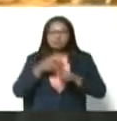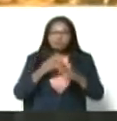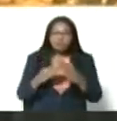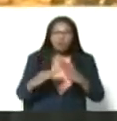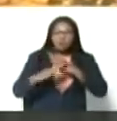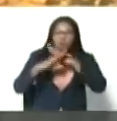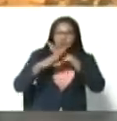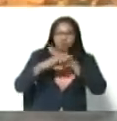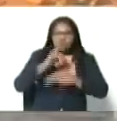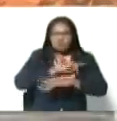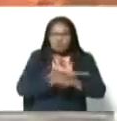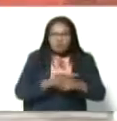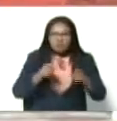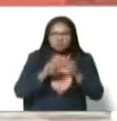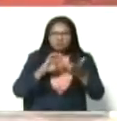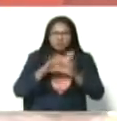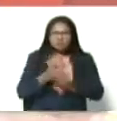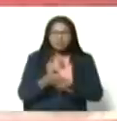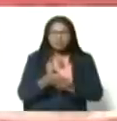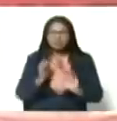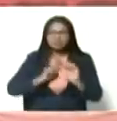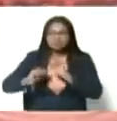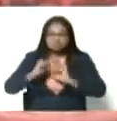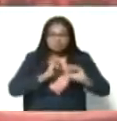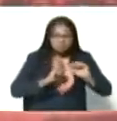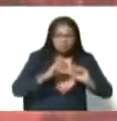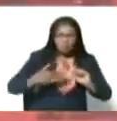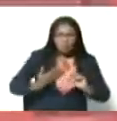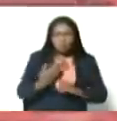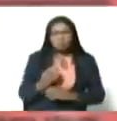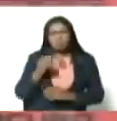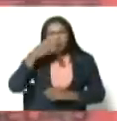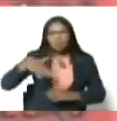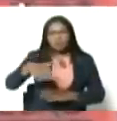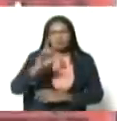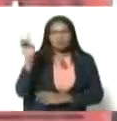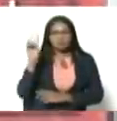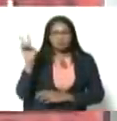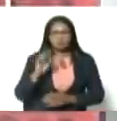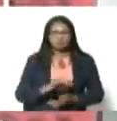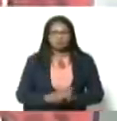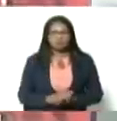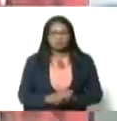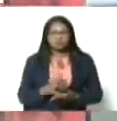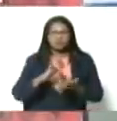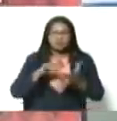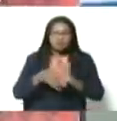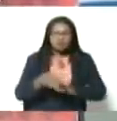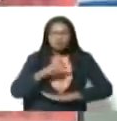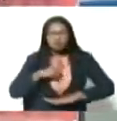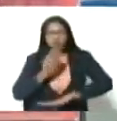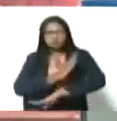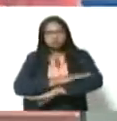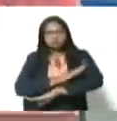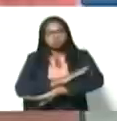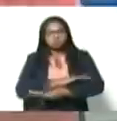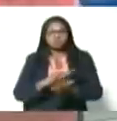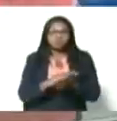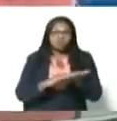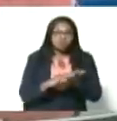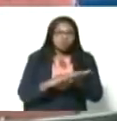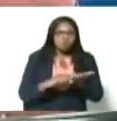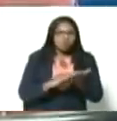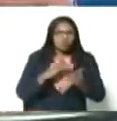estas sanciones ilegales es la movilidad del pueblo venezolano. Esta movilidad que hemos tratado de recuperar a través